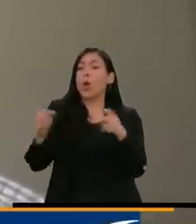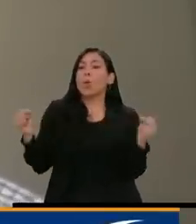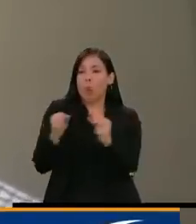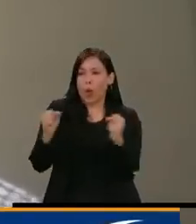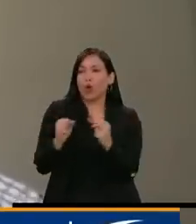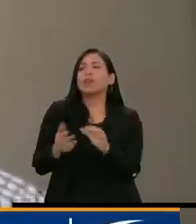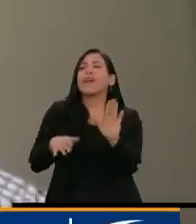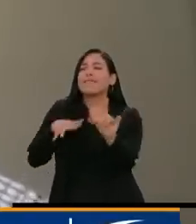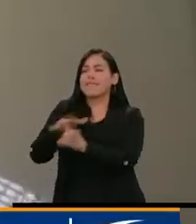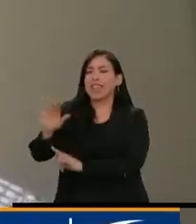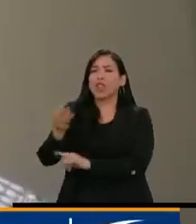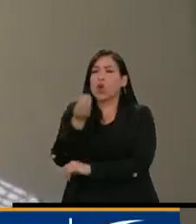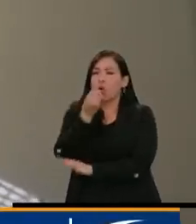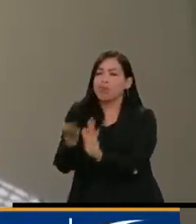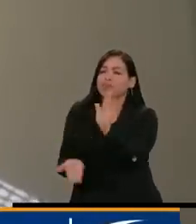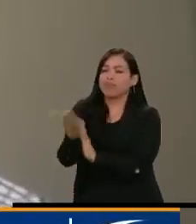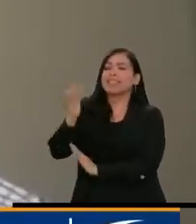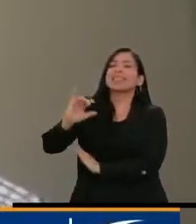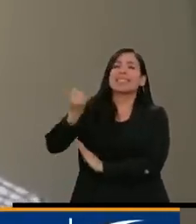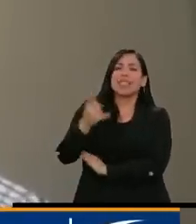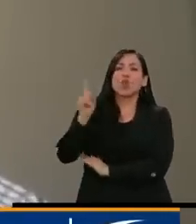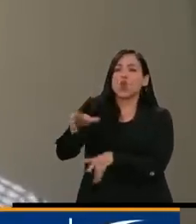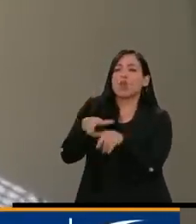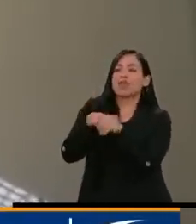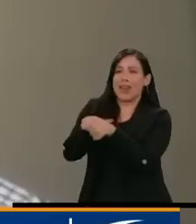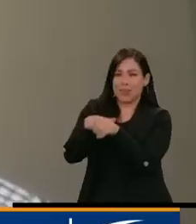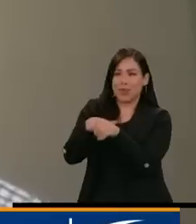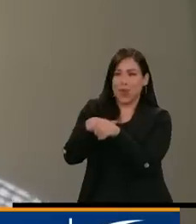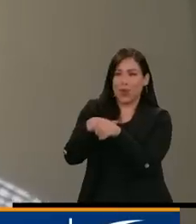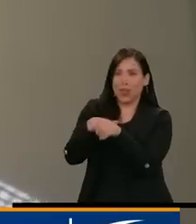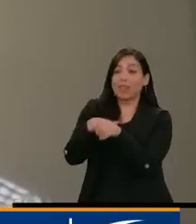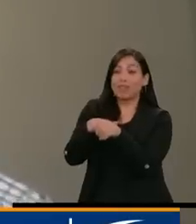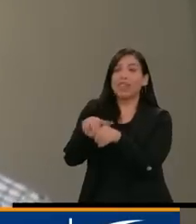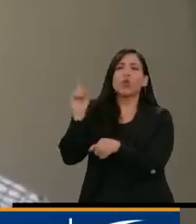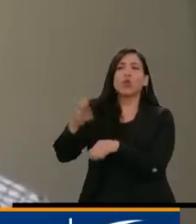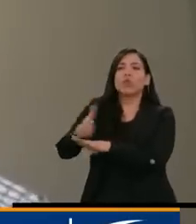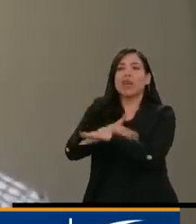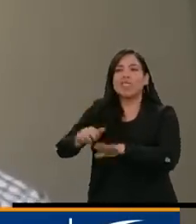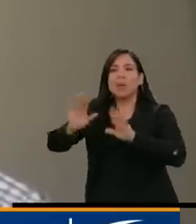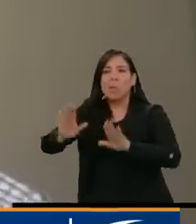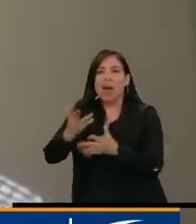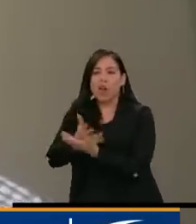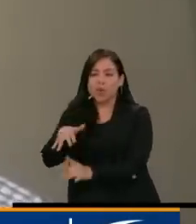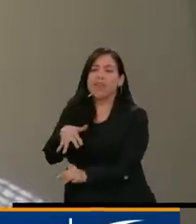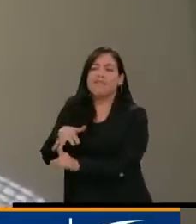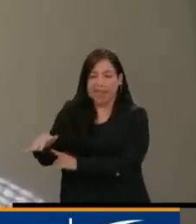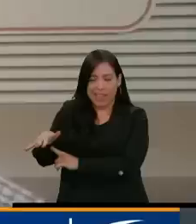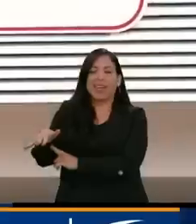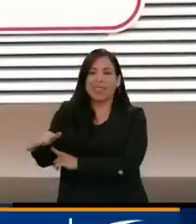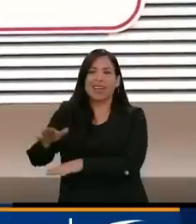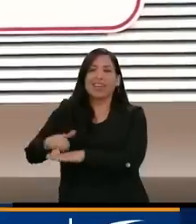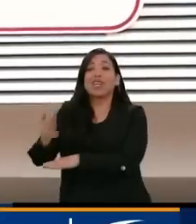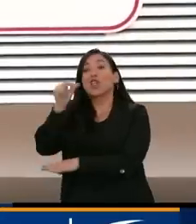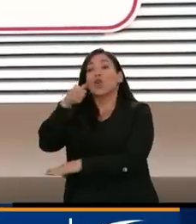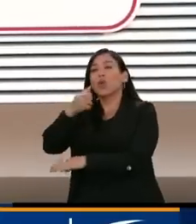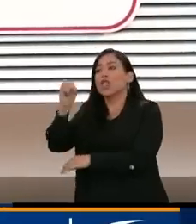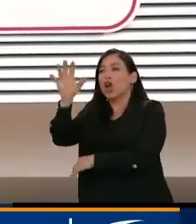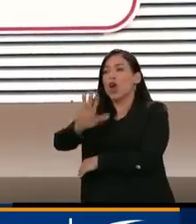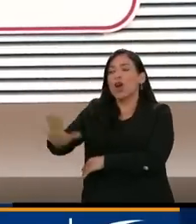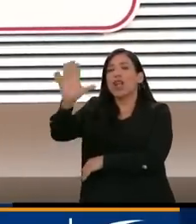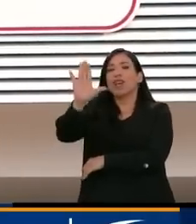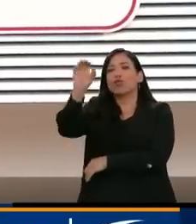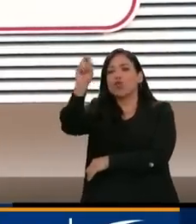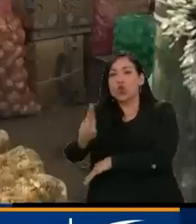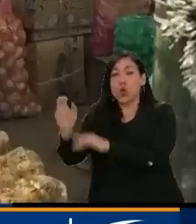precios de alimentos, y esto tiene que ver con temas de transporte hacia las centrales de abastos. De alguna manera, esto es parte del efecto de lo que pasó en el sur del país,